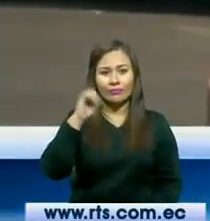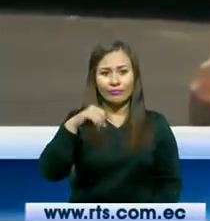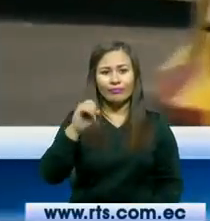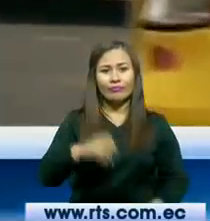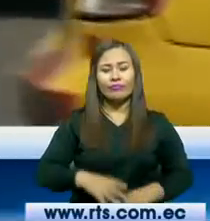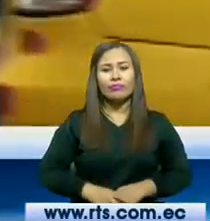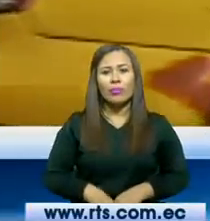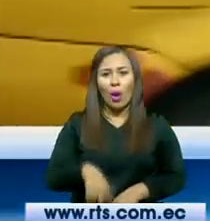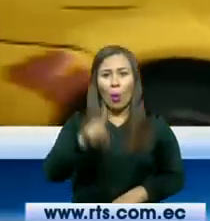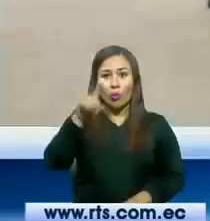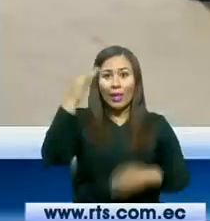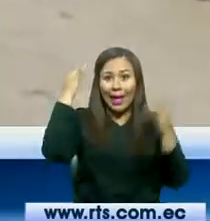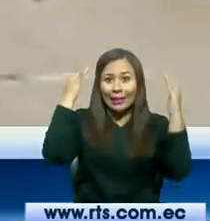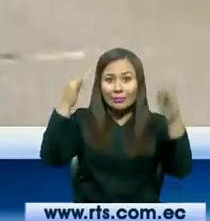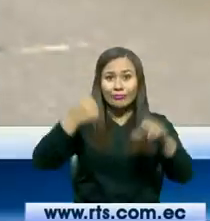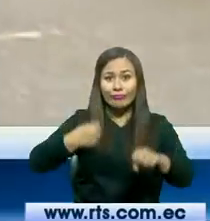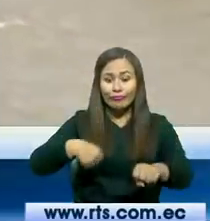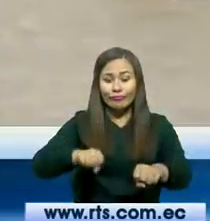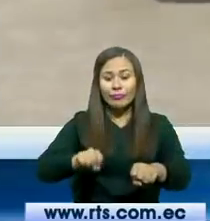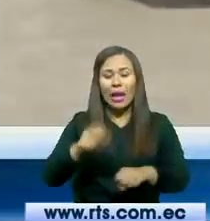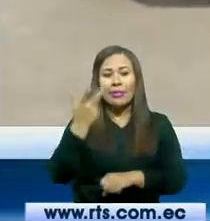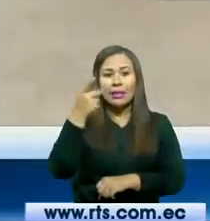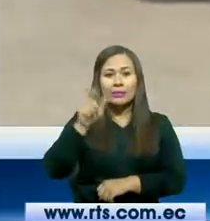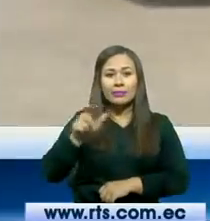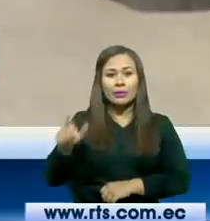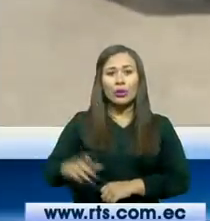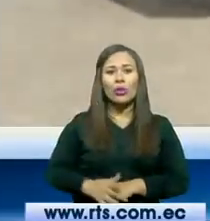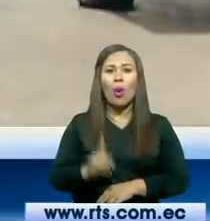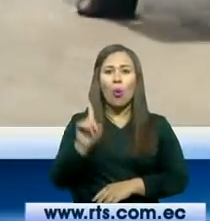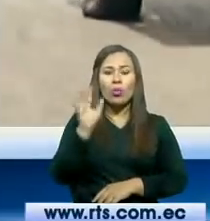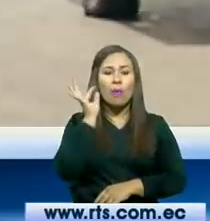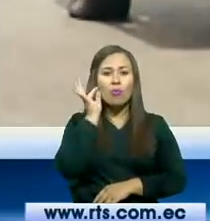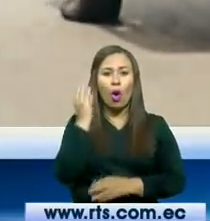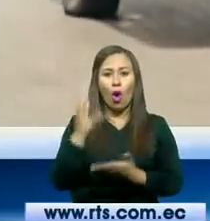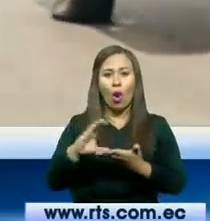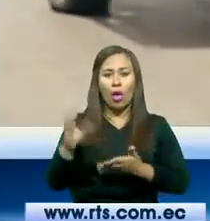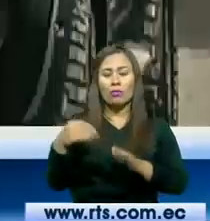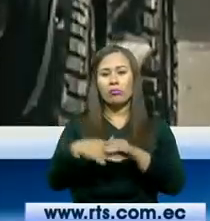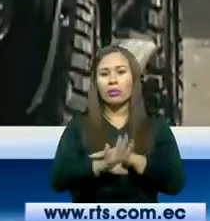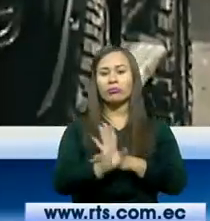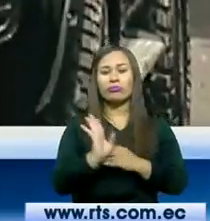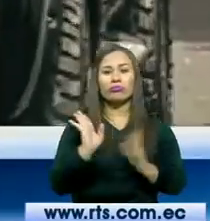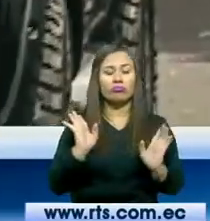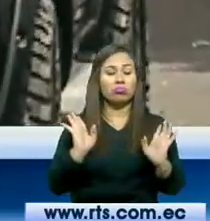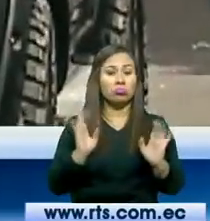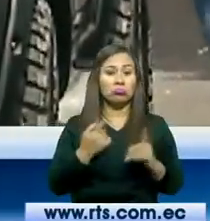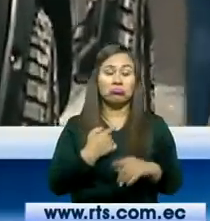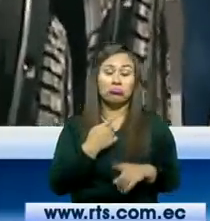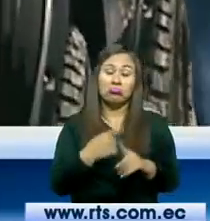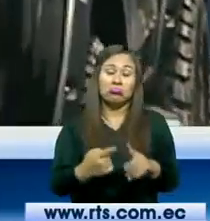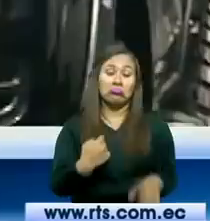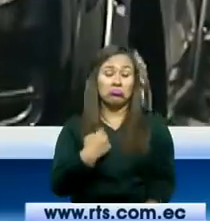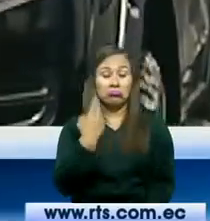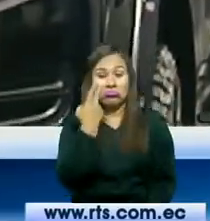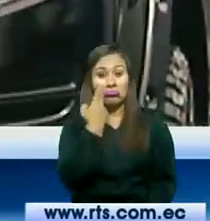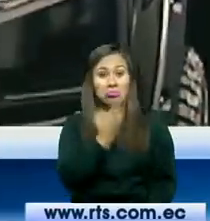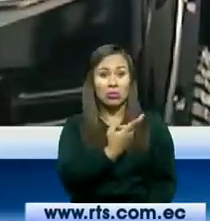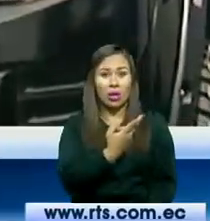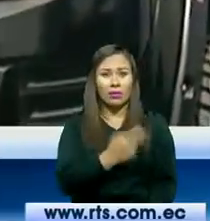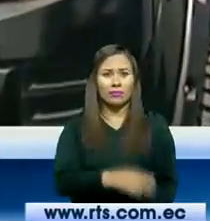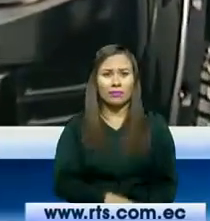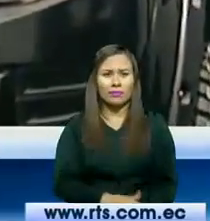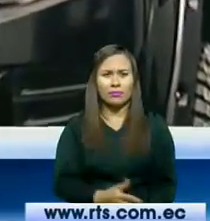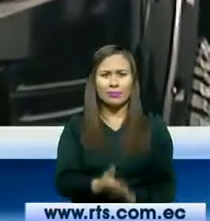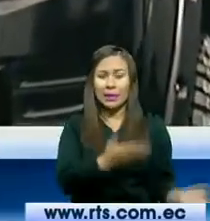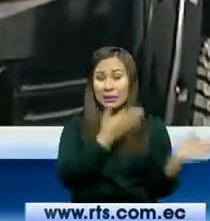una tricimoto con tres tipos y una colegiala en su interior, pero que, según su apreciación, no parecía